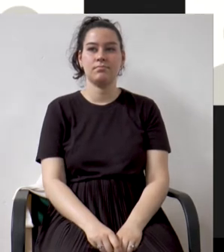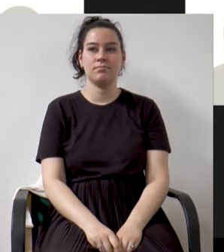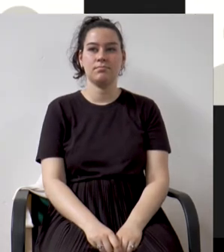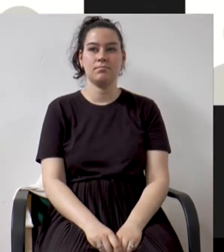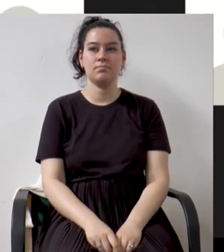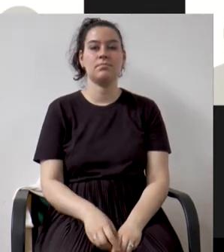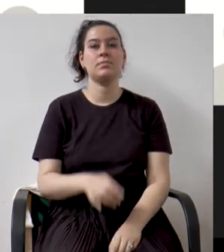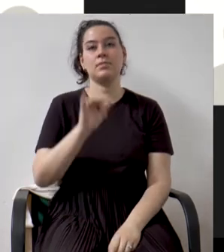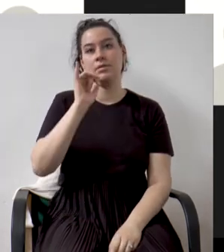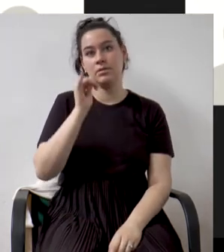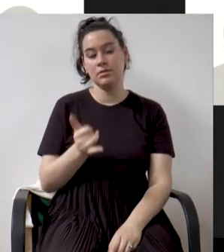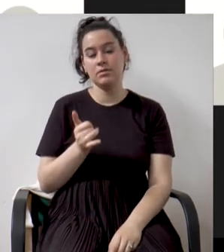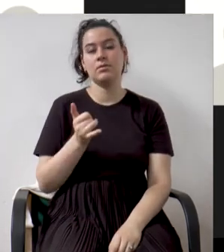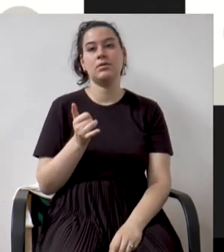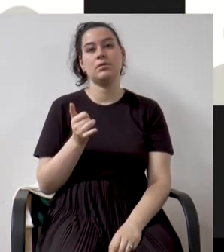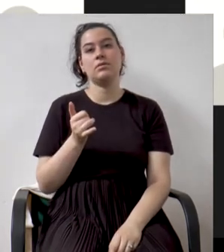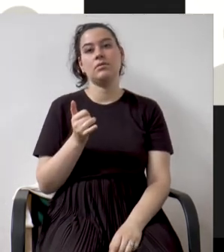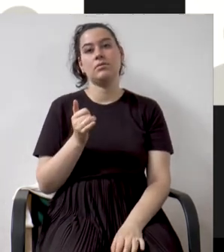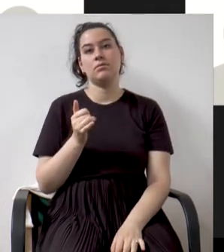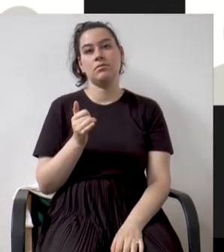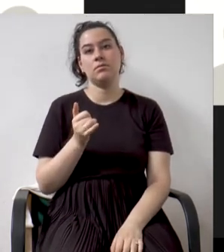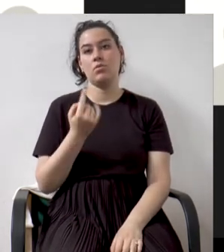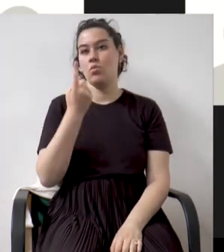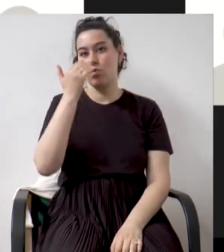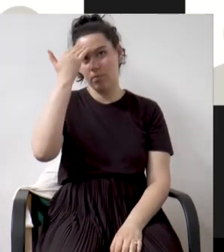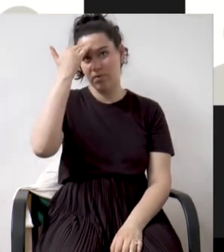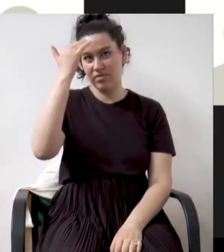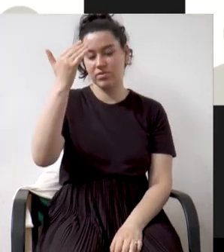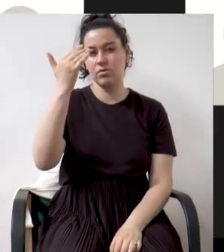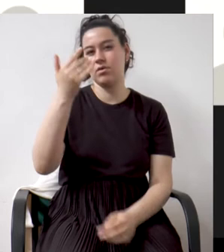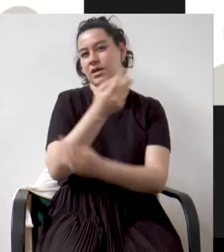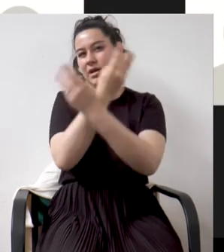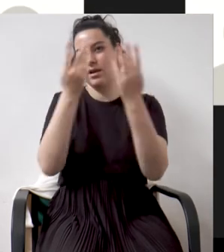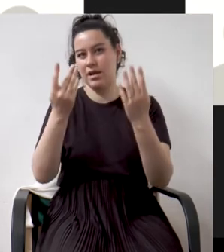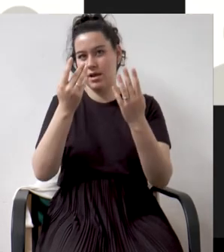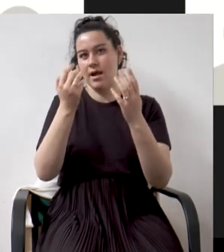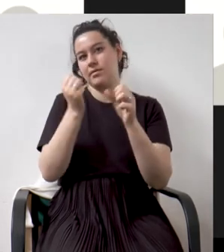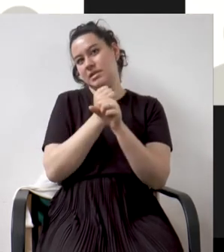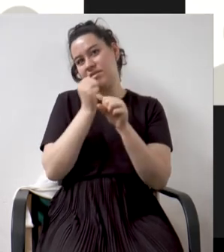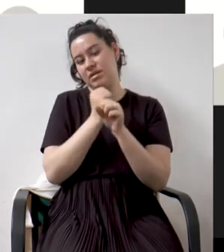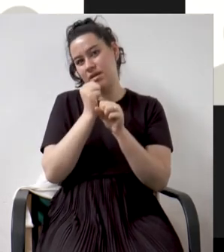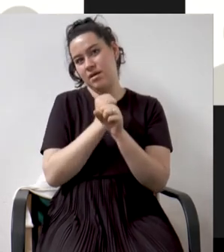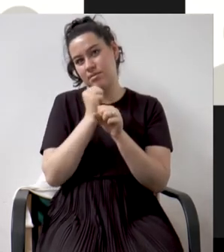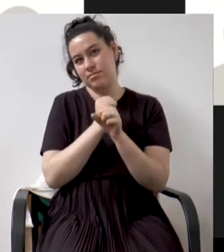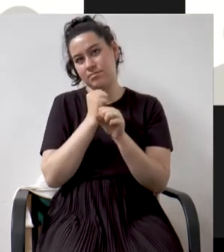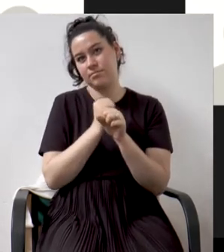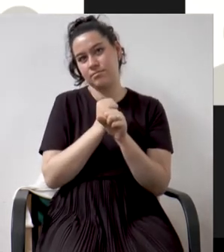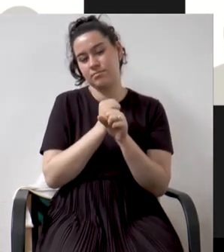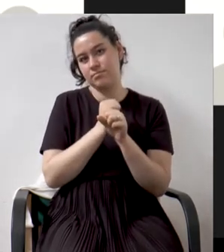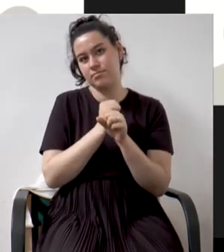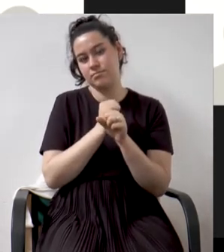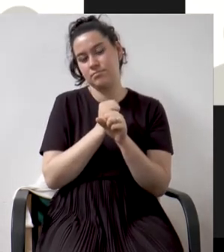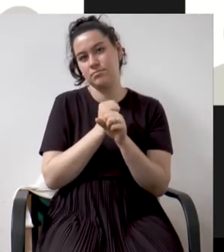Se conformó una comisión asesora de profesores titulares con actividades en el CURE o propios del